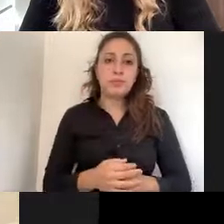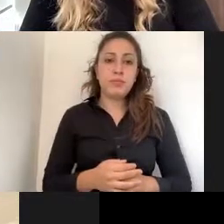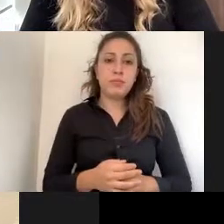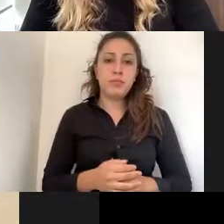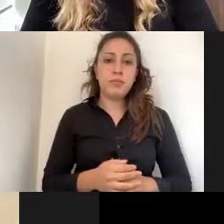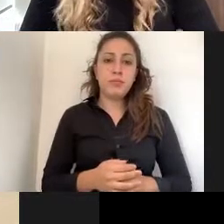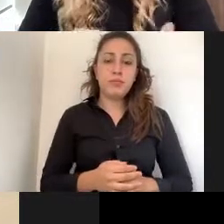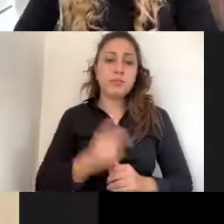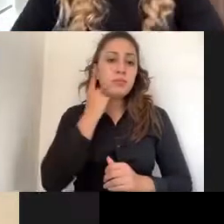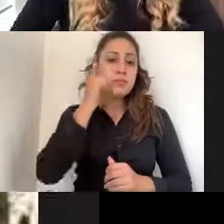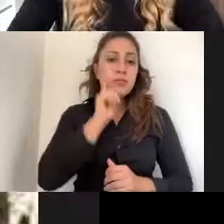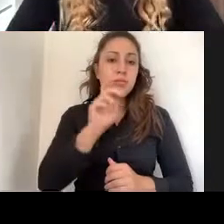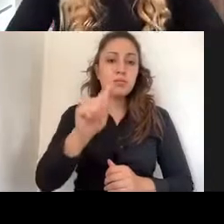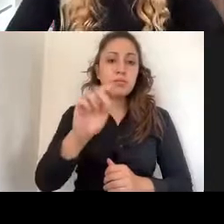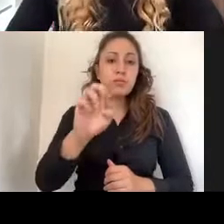Diputada Teresa Ramos.